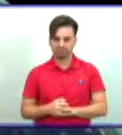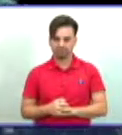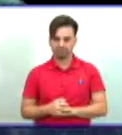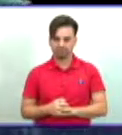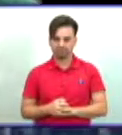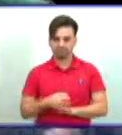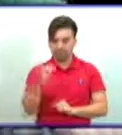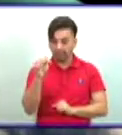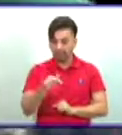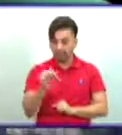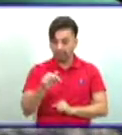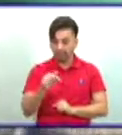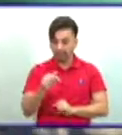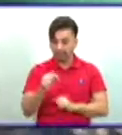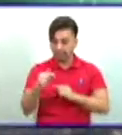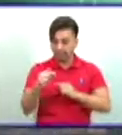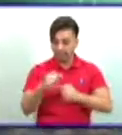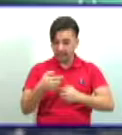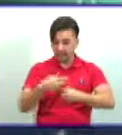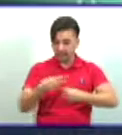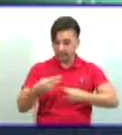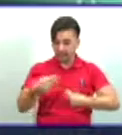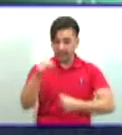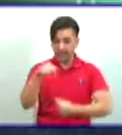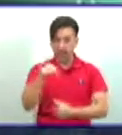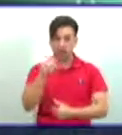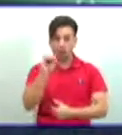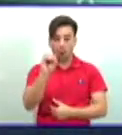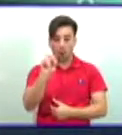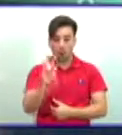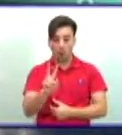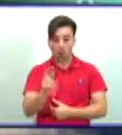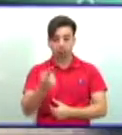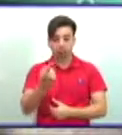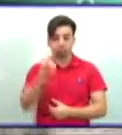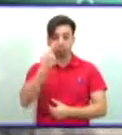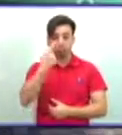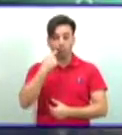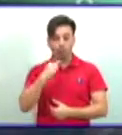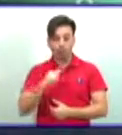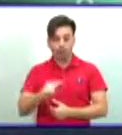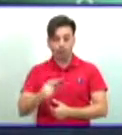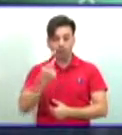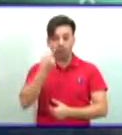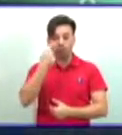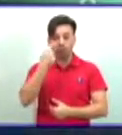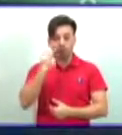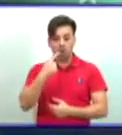En la atmósfera es donde encontramos el oxígeno, un elemento esencial para la vida en la Tierra.